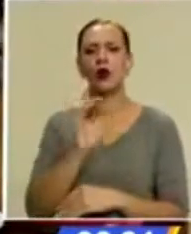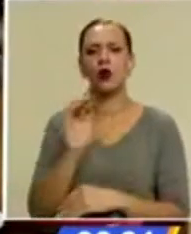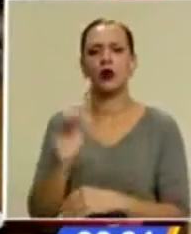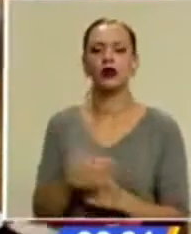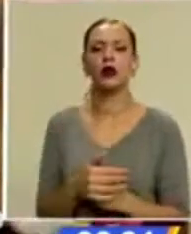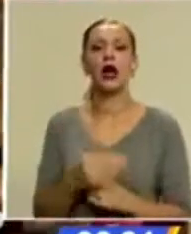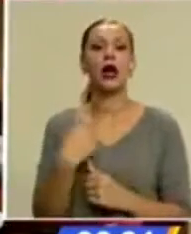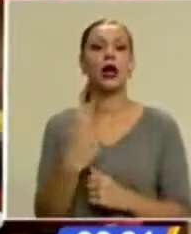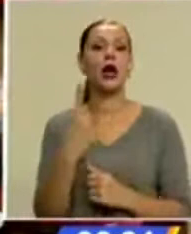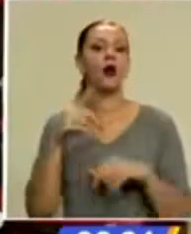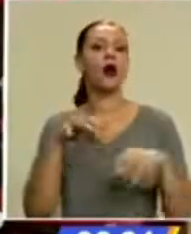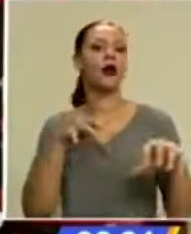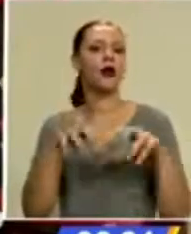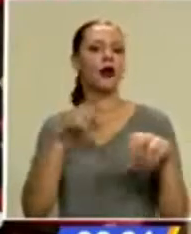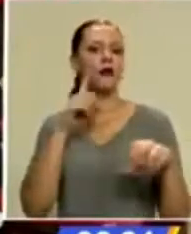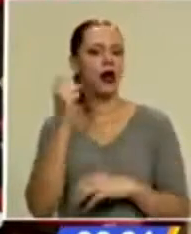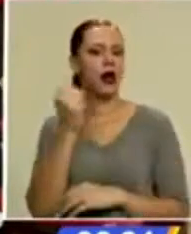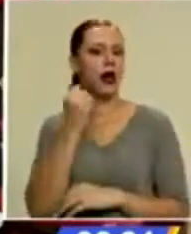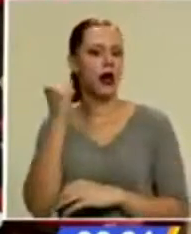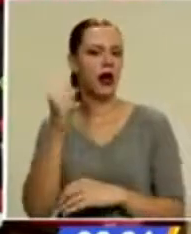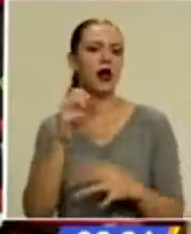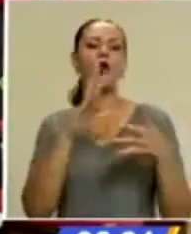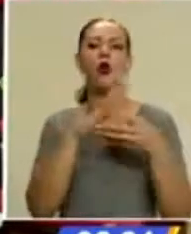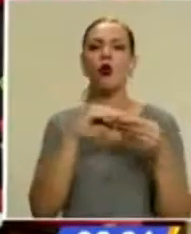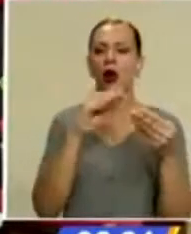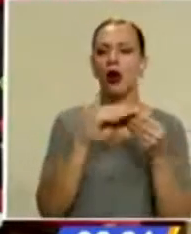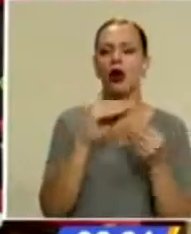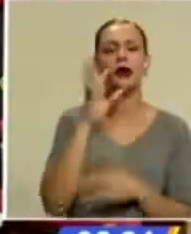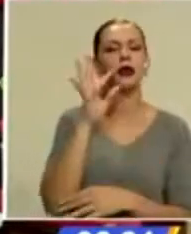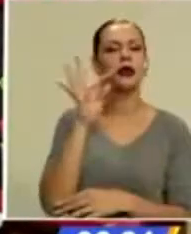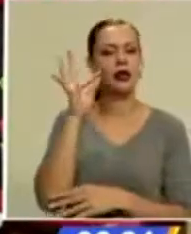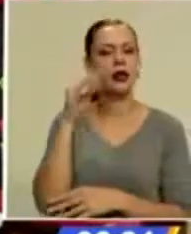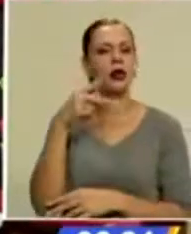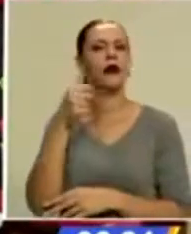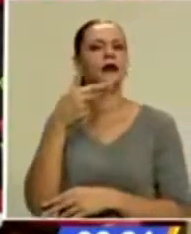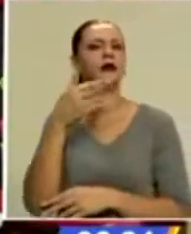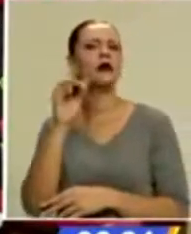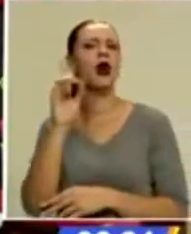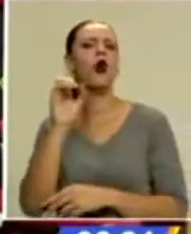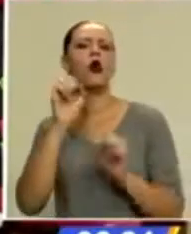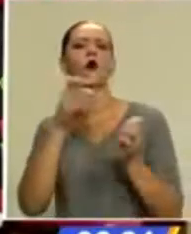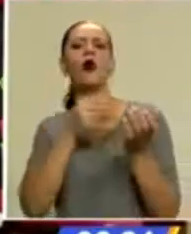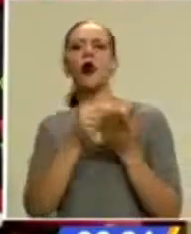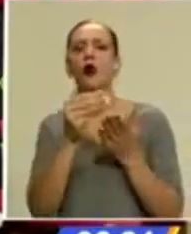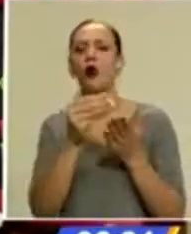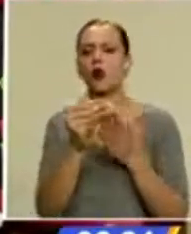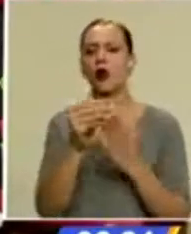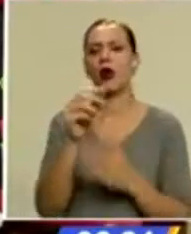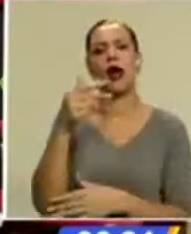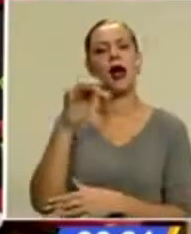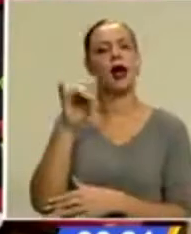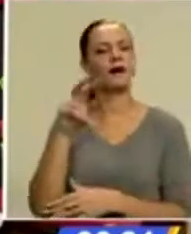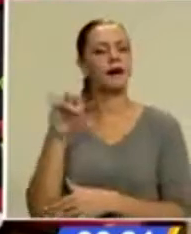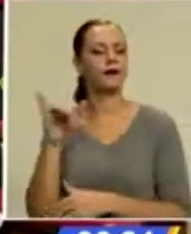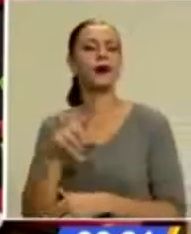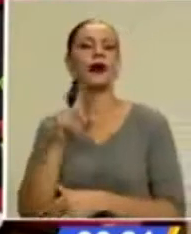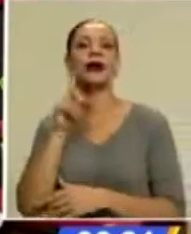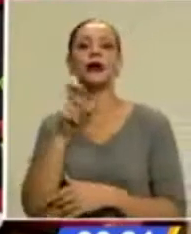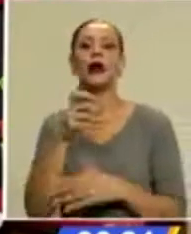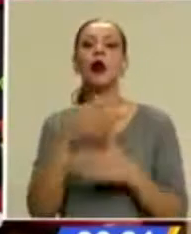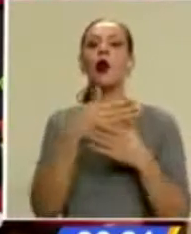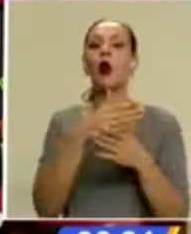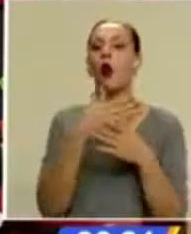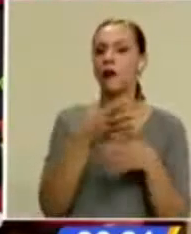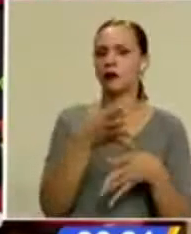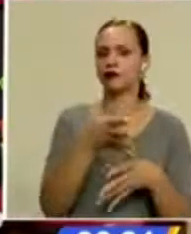Pregunto, ¿hay una dinámica para ganar los cuentos de tía? ¿O dónde se pueden comprar? Atentamente, Javi. Tienen que